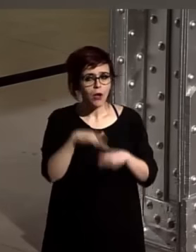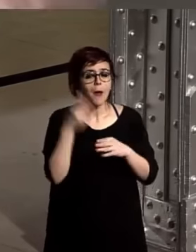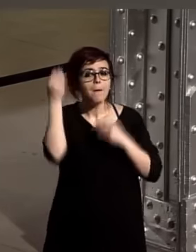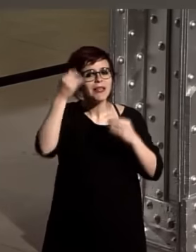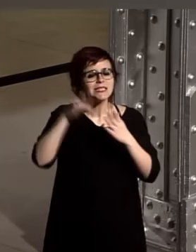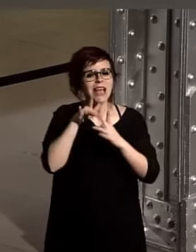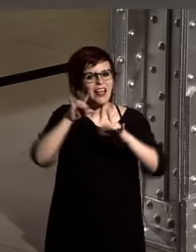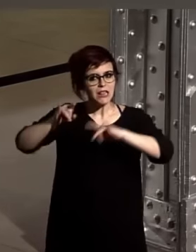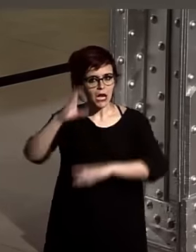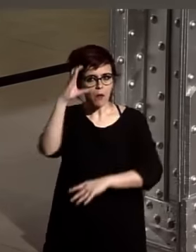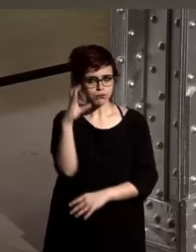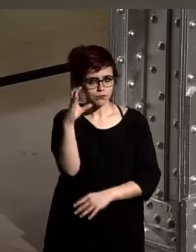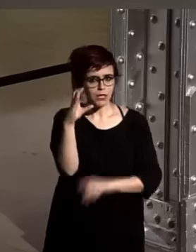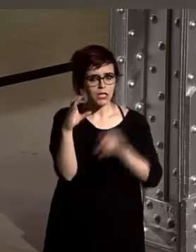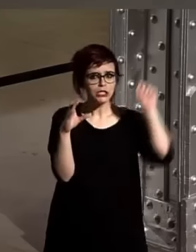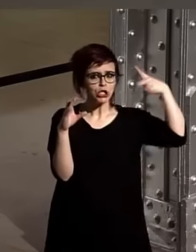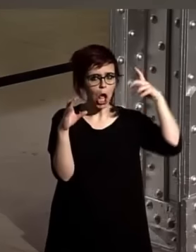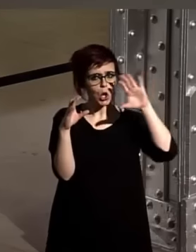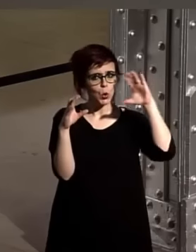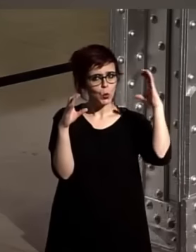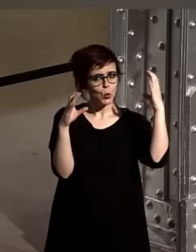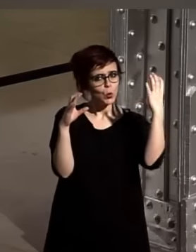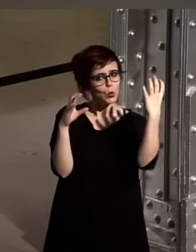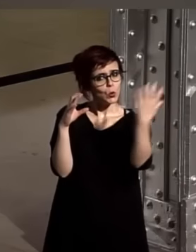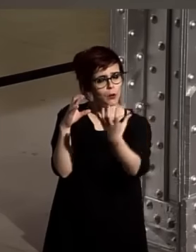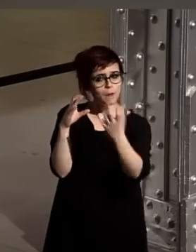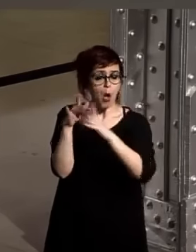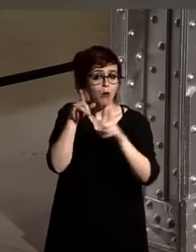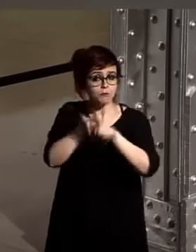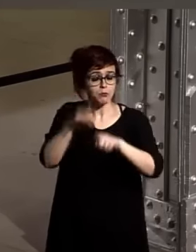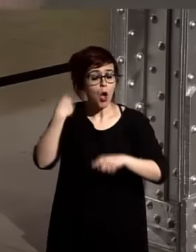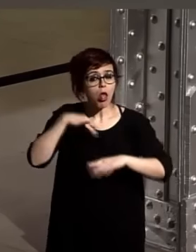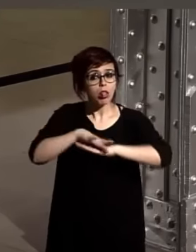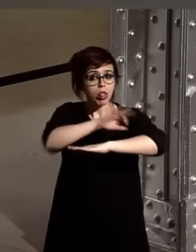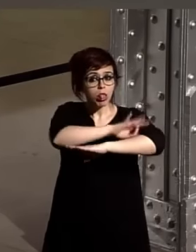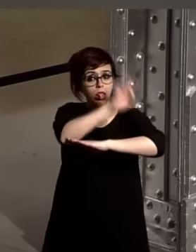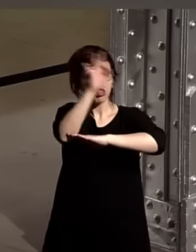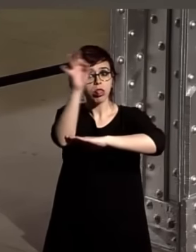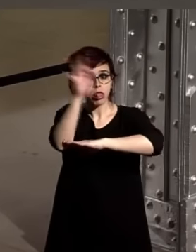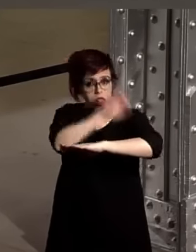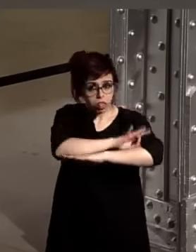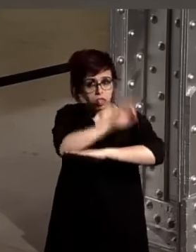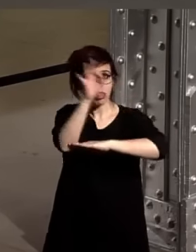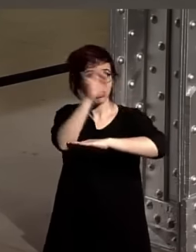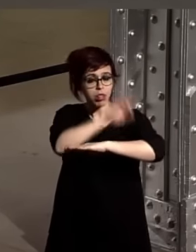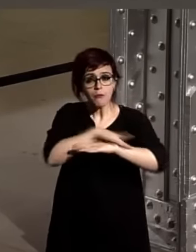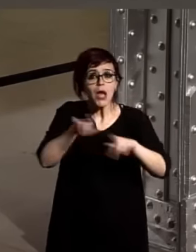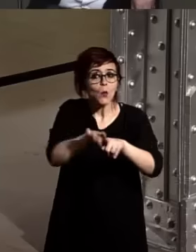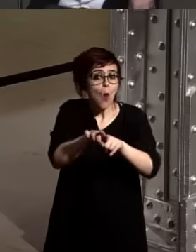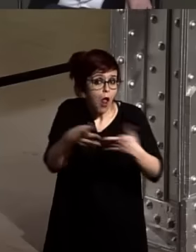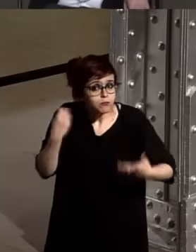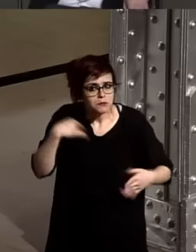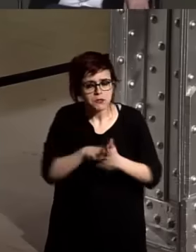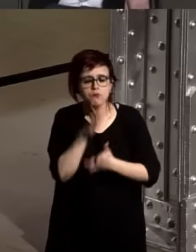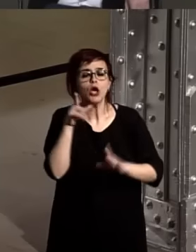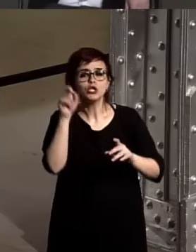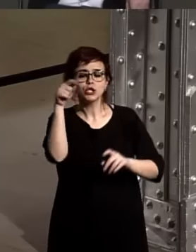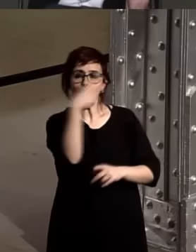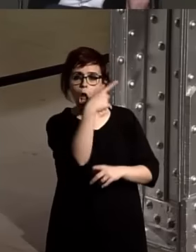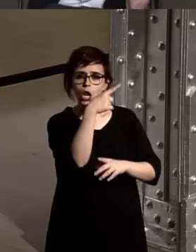el sol va dando vueltas porque es lo que ven nuestros ojos no allí Mira da vueltas o o que hay unos